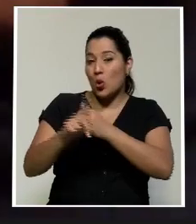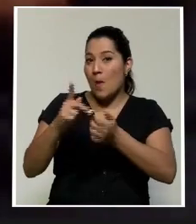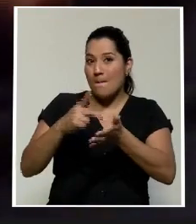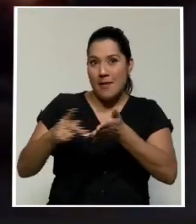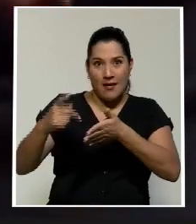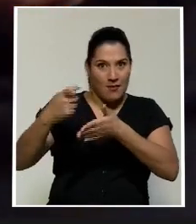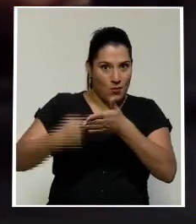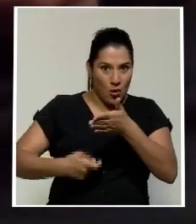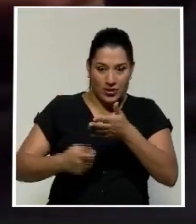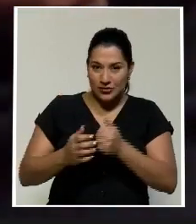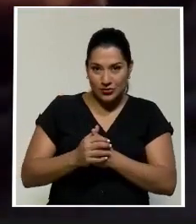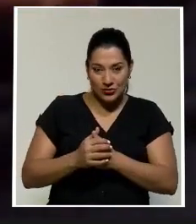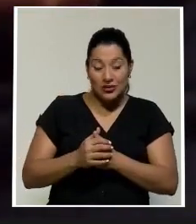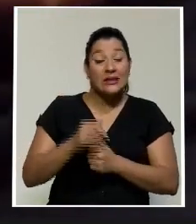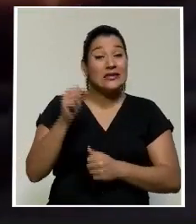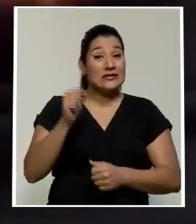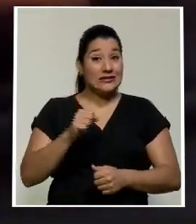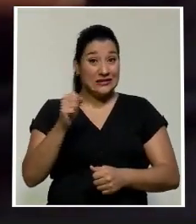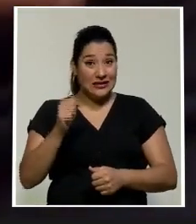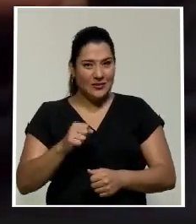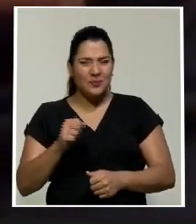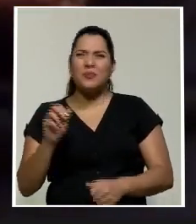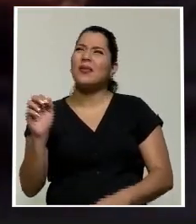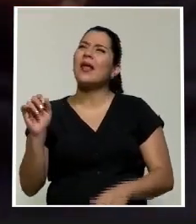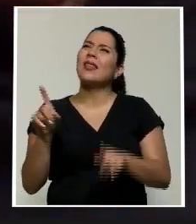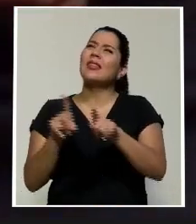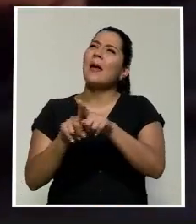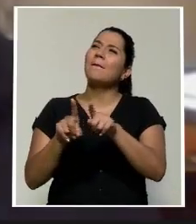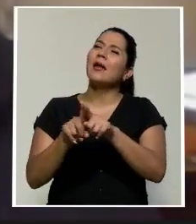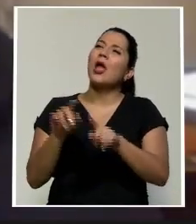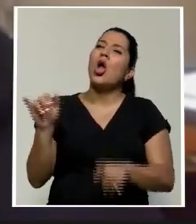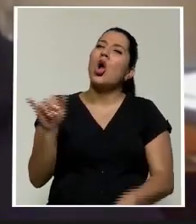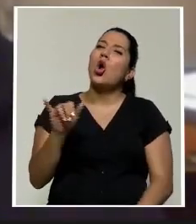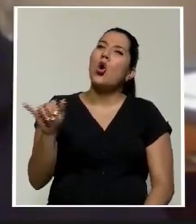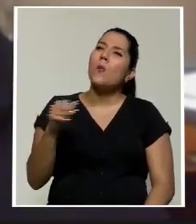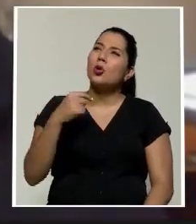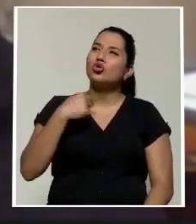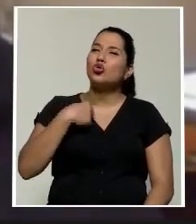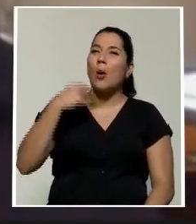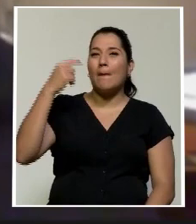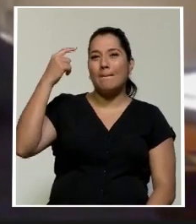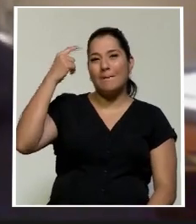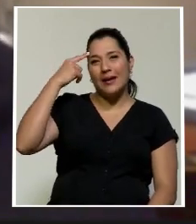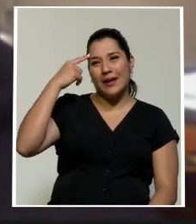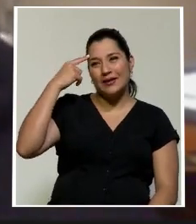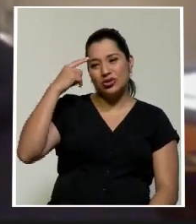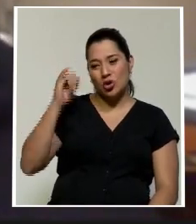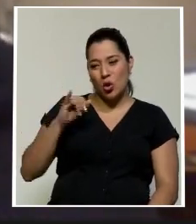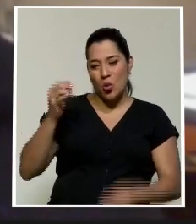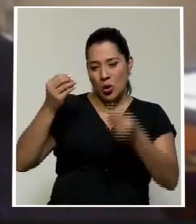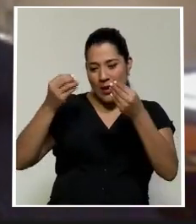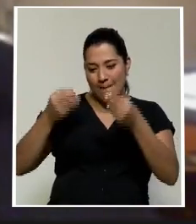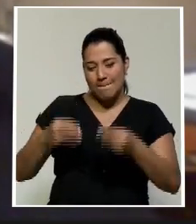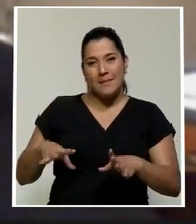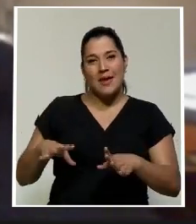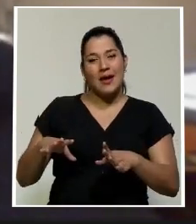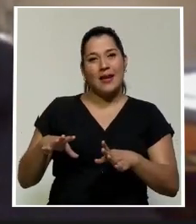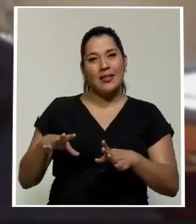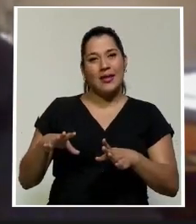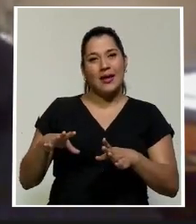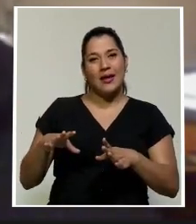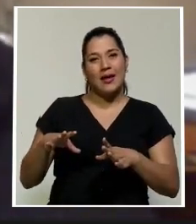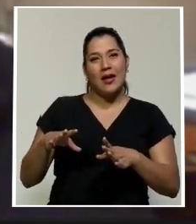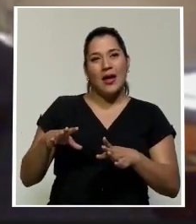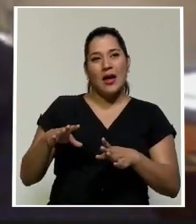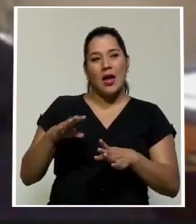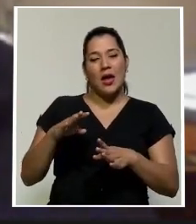caso. Y bueno, y también es que es como que yo creo que se pierde un poco la conciencia de lo que tú